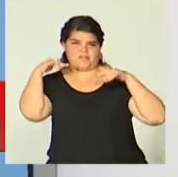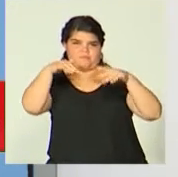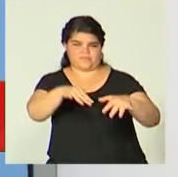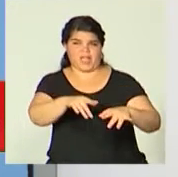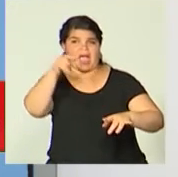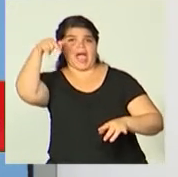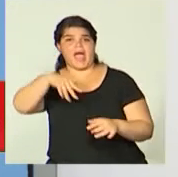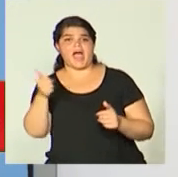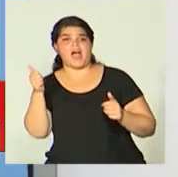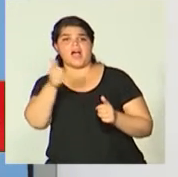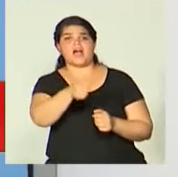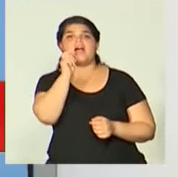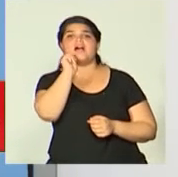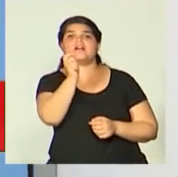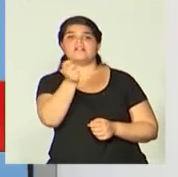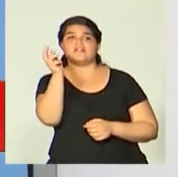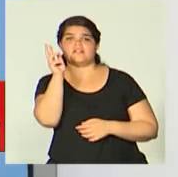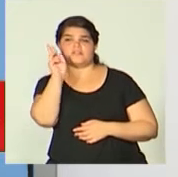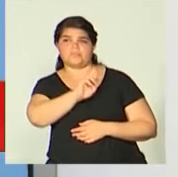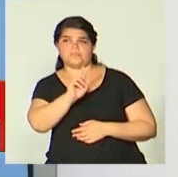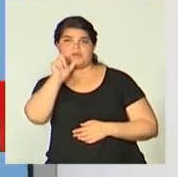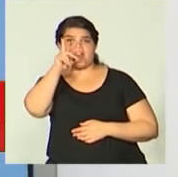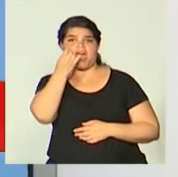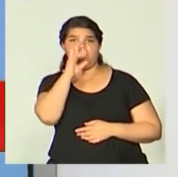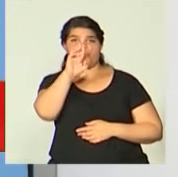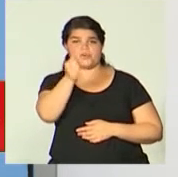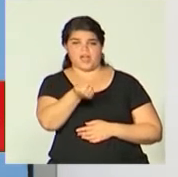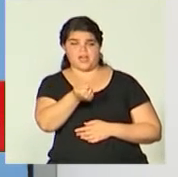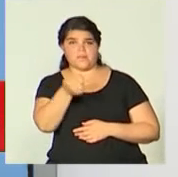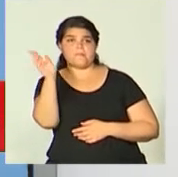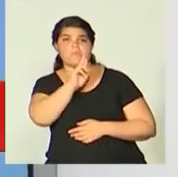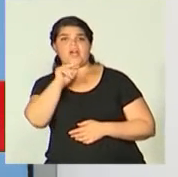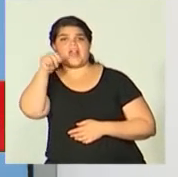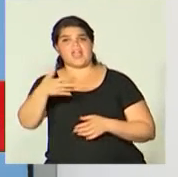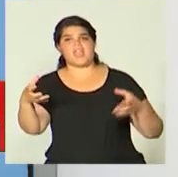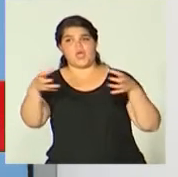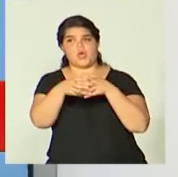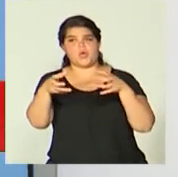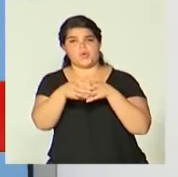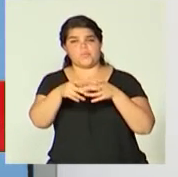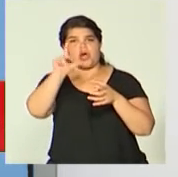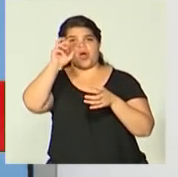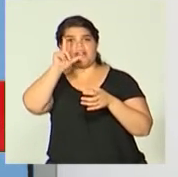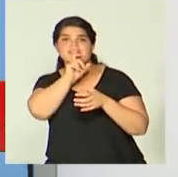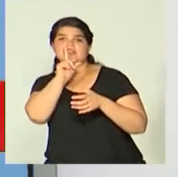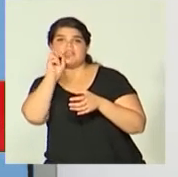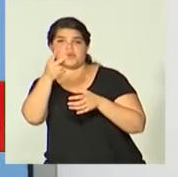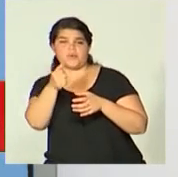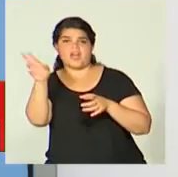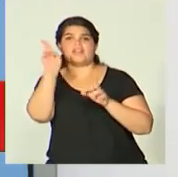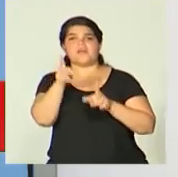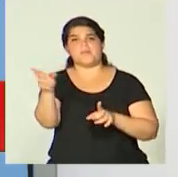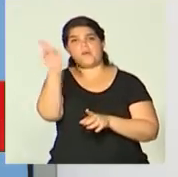los estudios de panorama audición central con laura chazarreta referente de agrupación la colectiva y también de mujeres